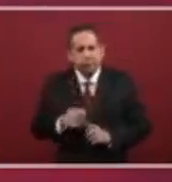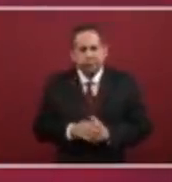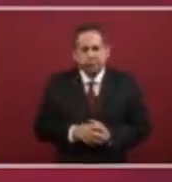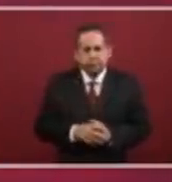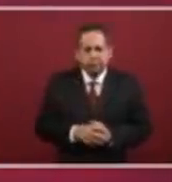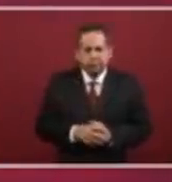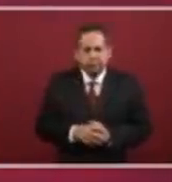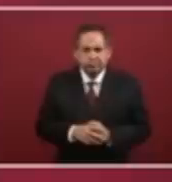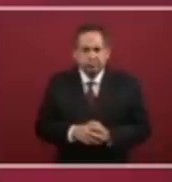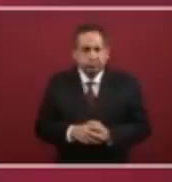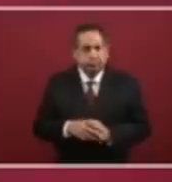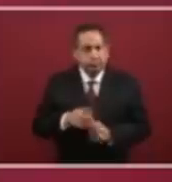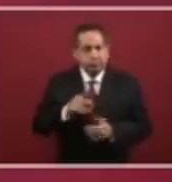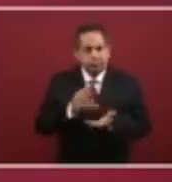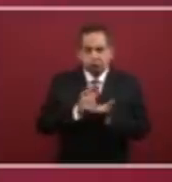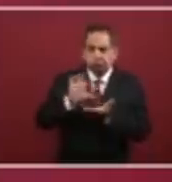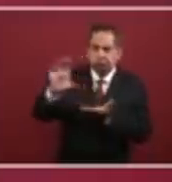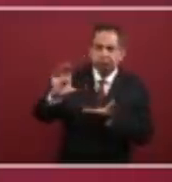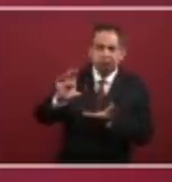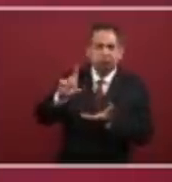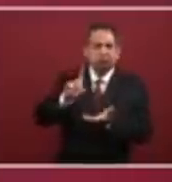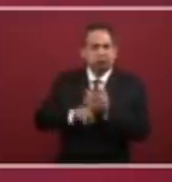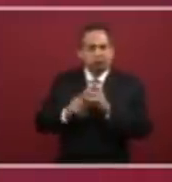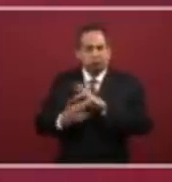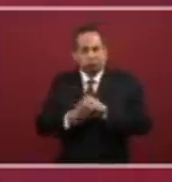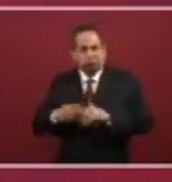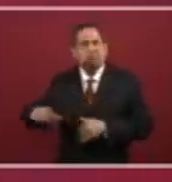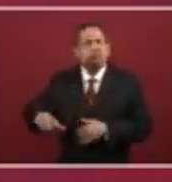deuda soberana.